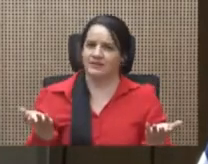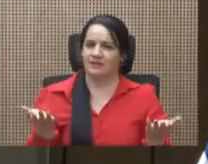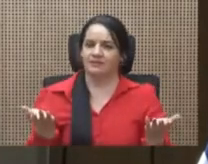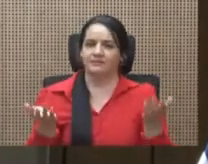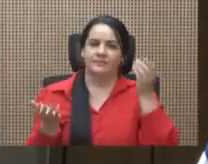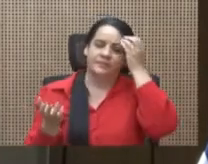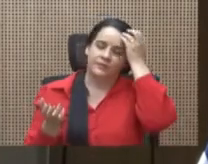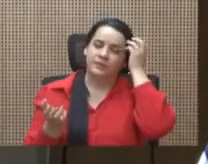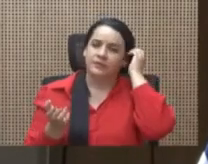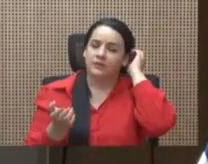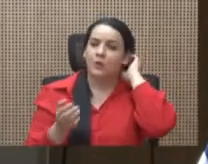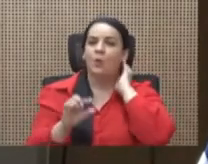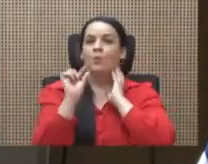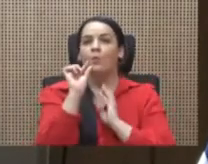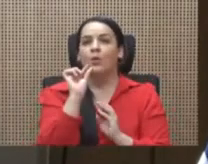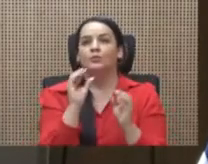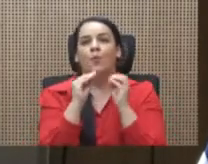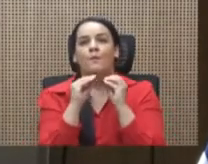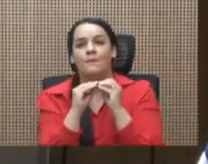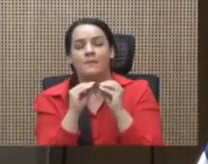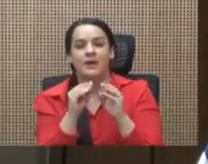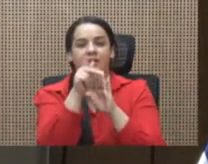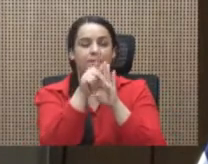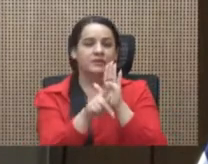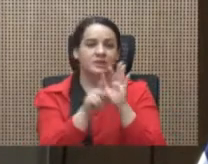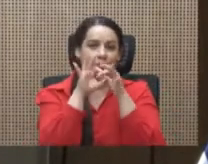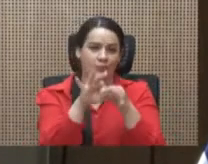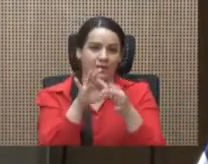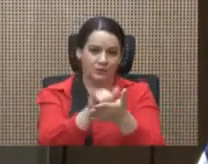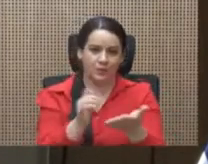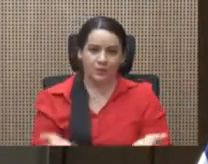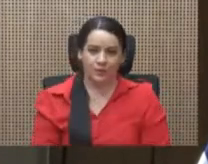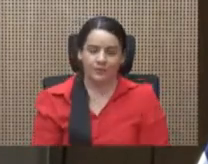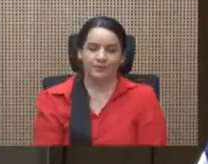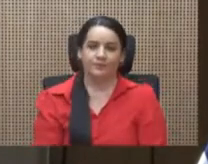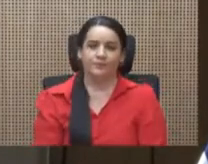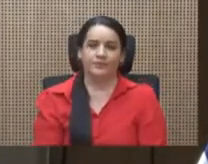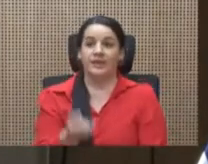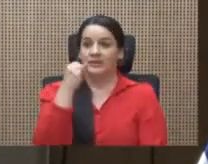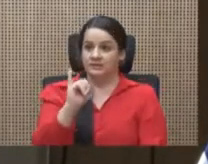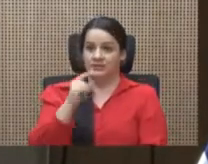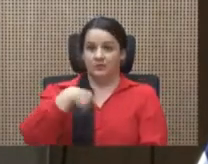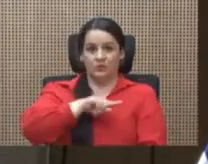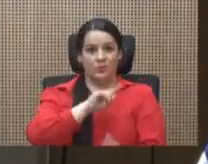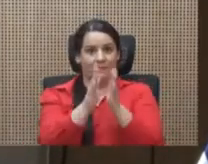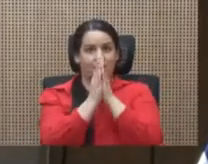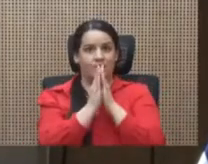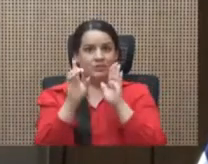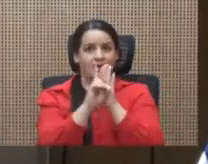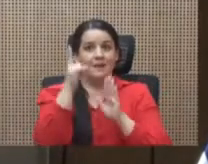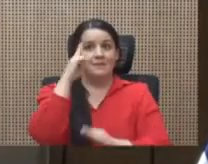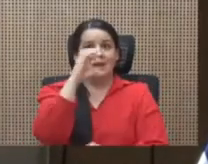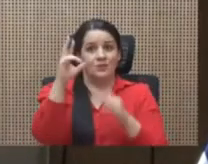de principios en el asunto. Si pedimos derechos para que los